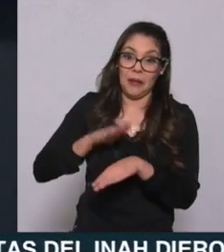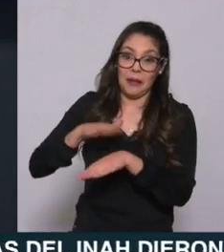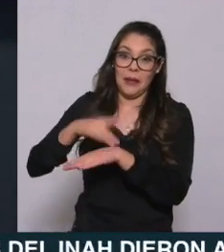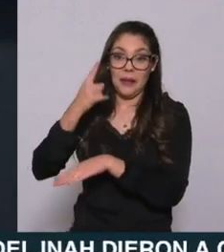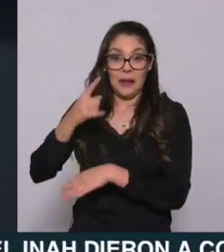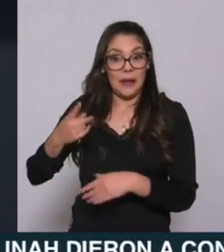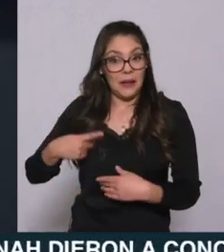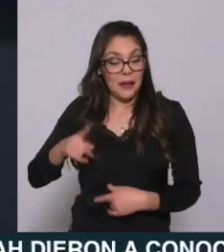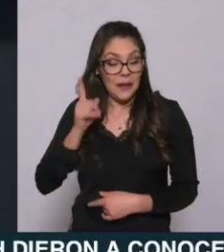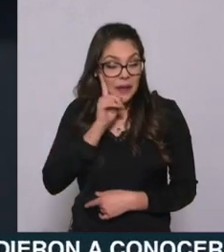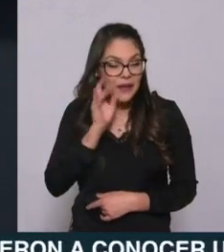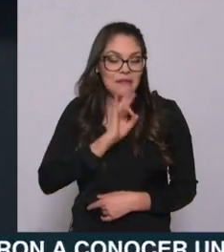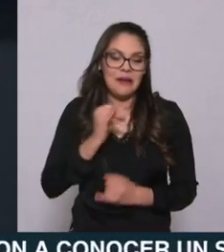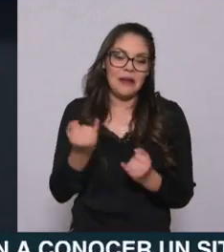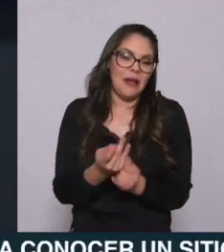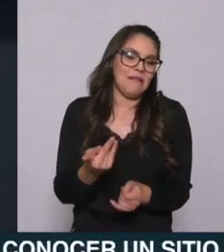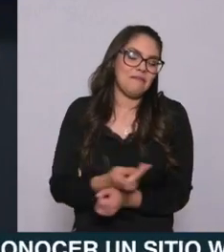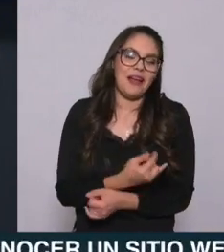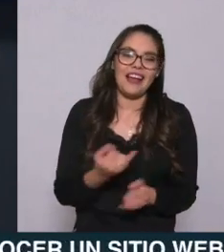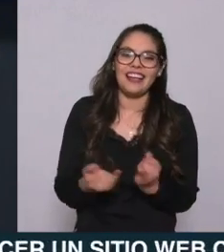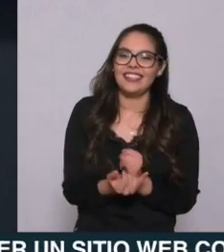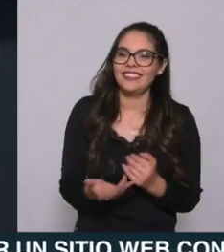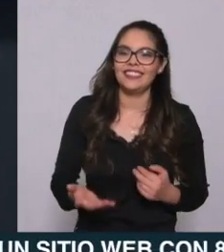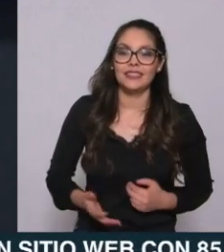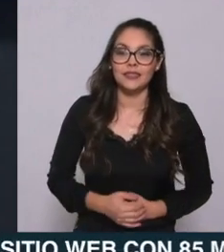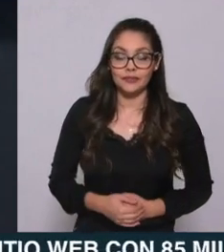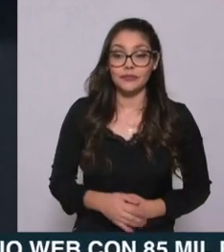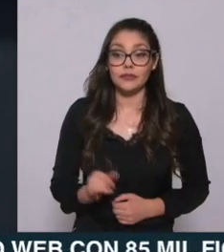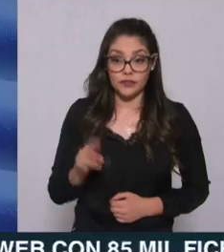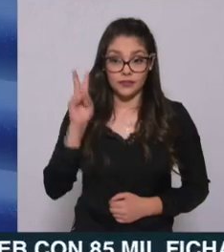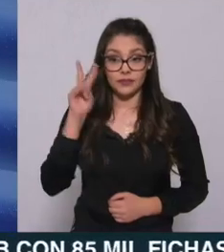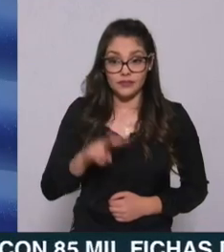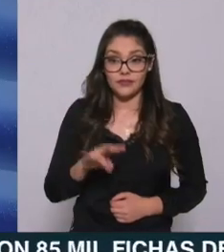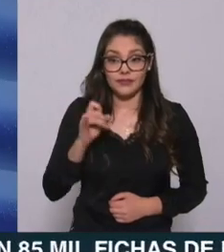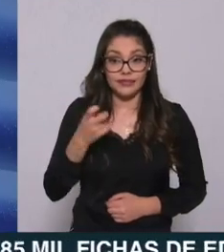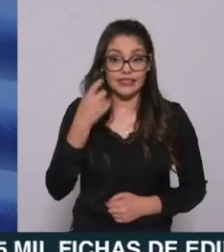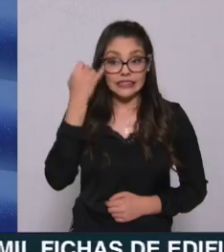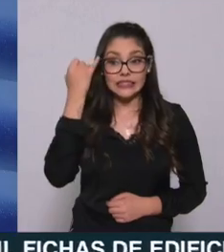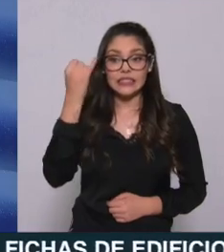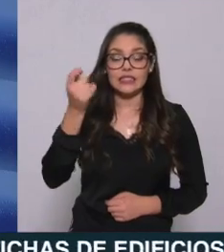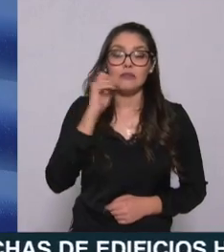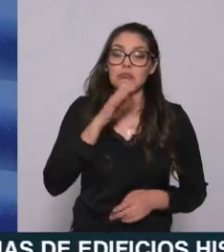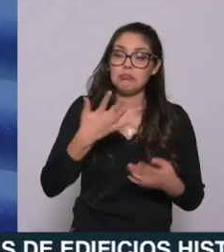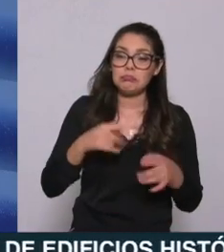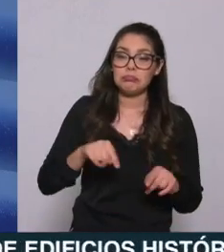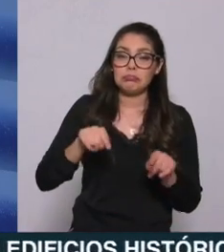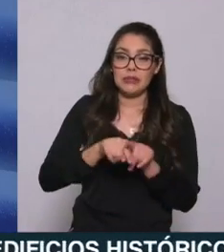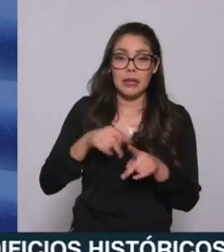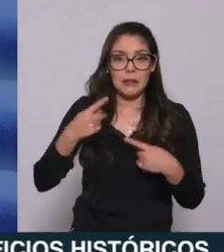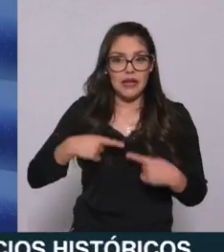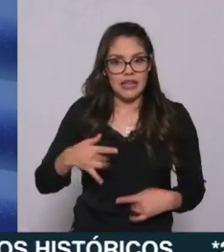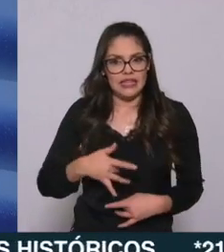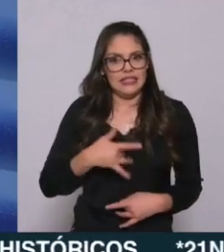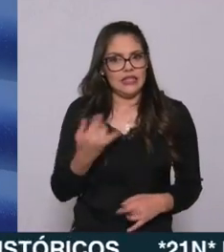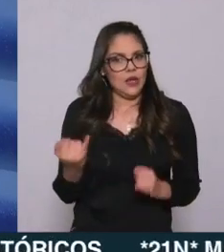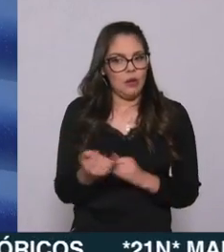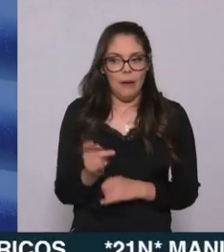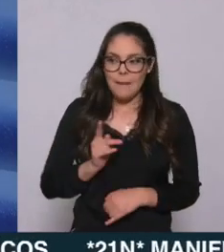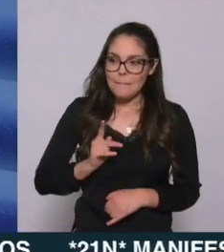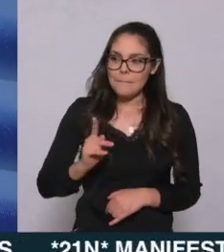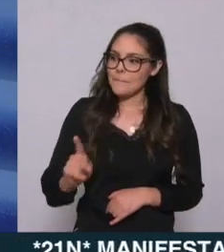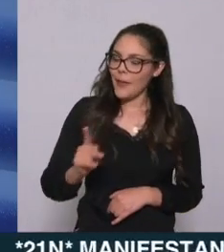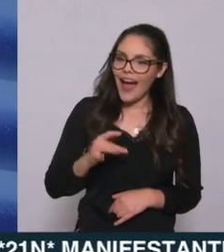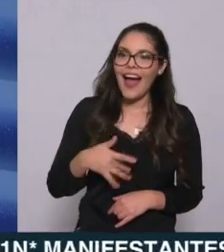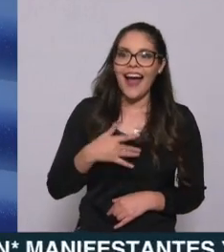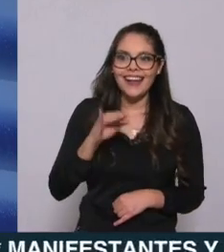pasado. Sí, así es. Y de hecho sí, o sea, la idea de esto es que prácticamente la gente se sienta identificada en